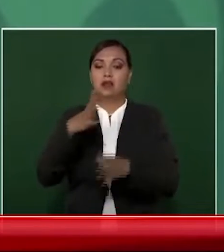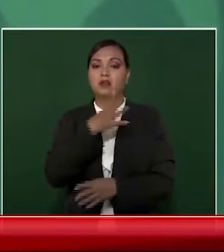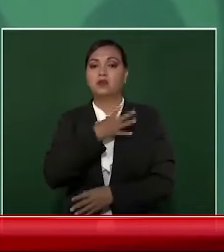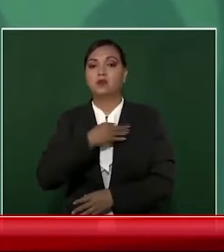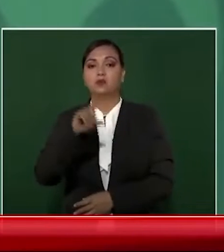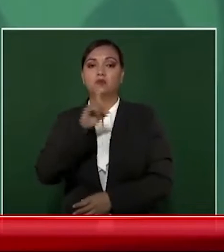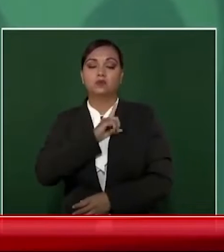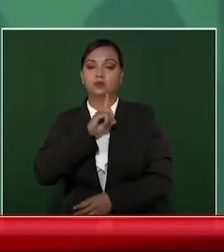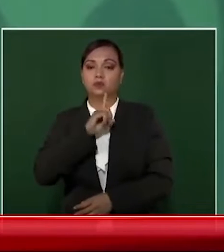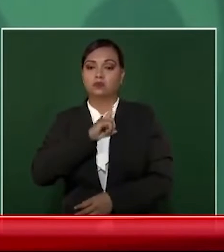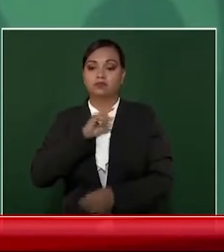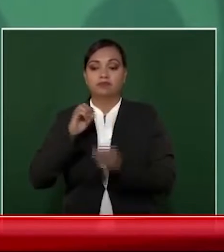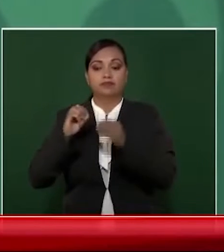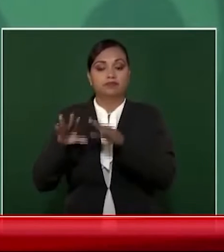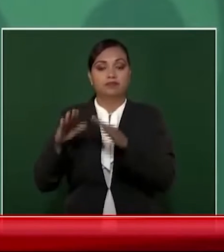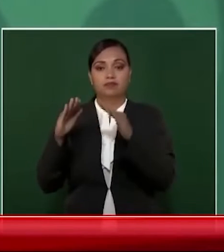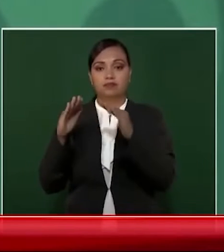solos.